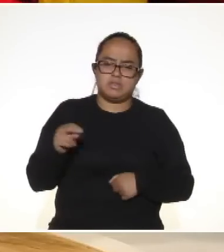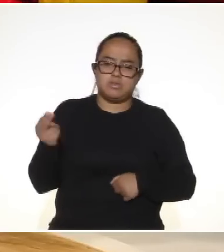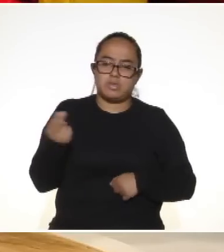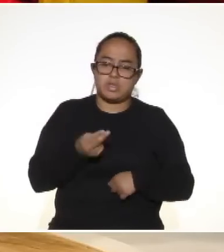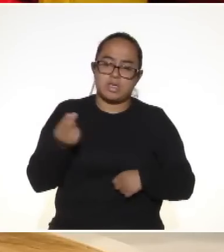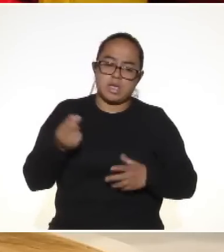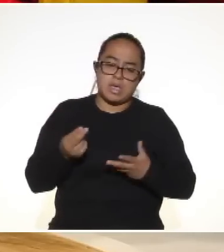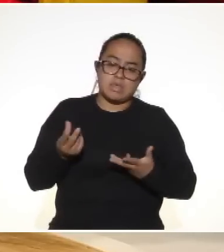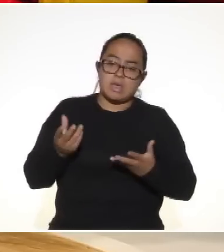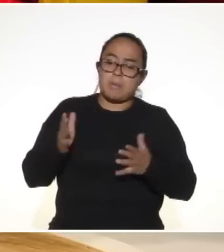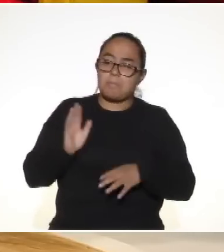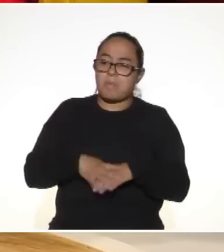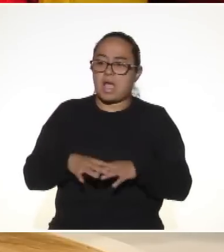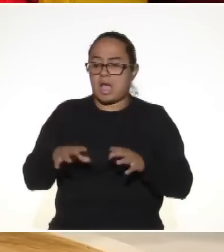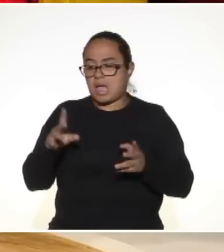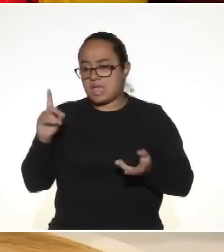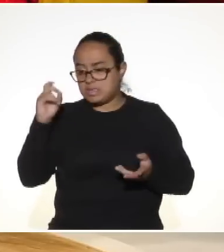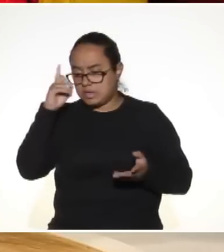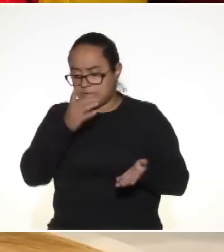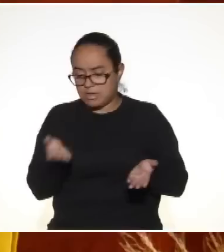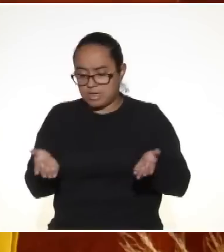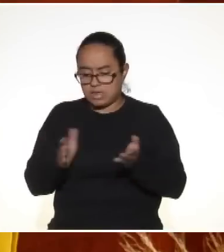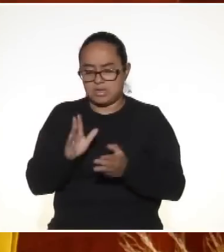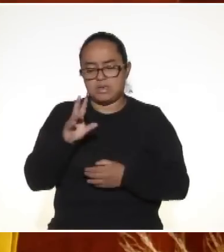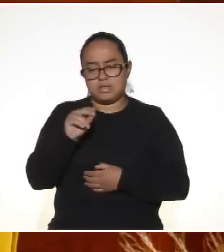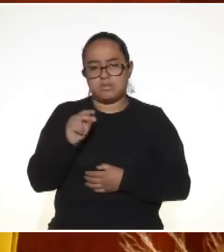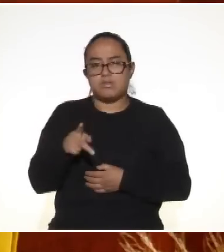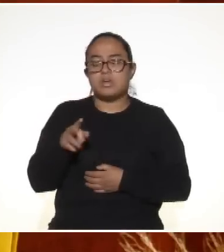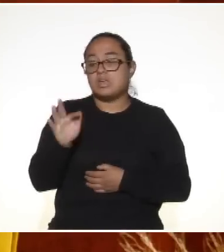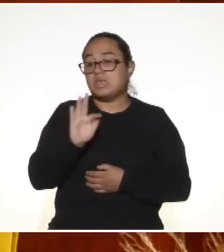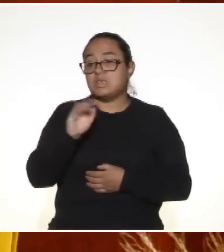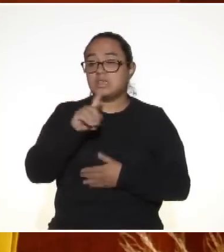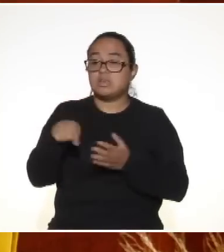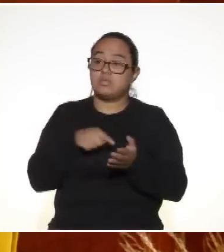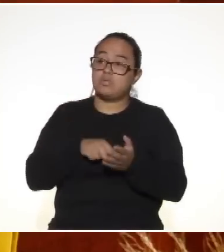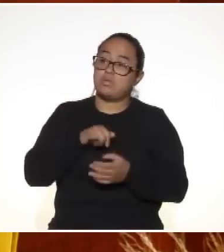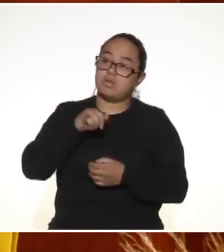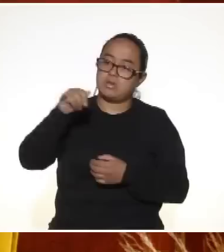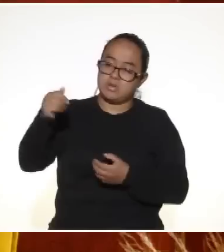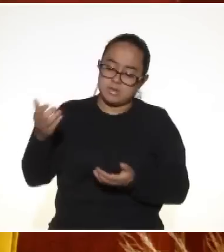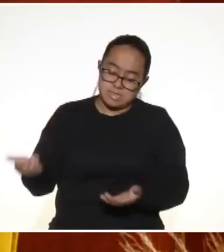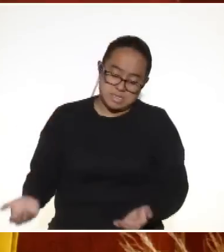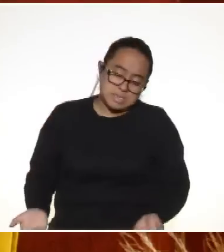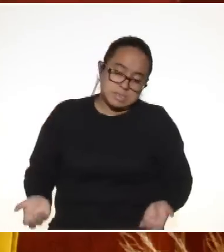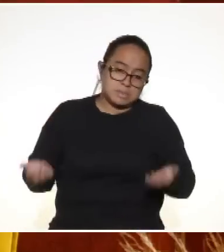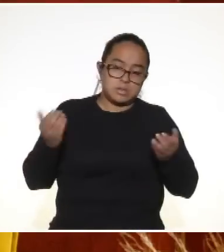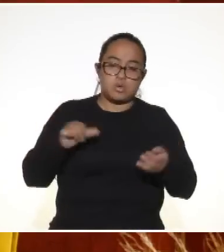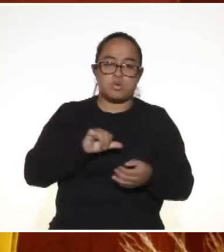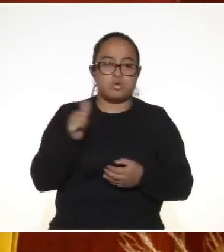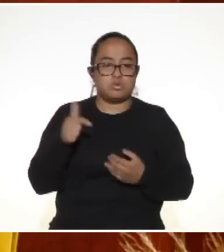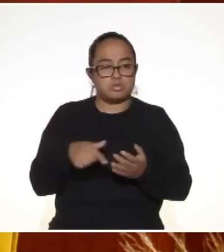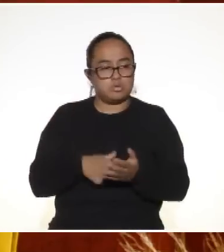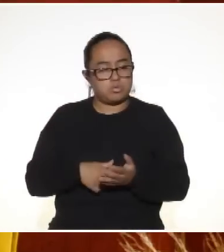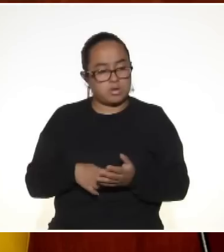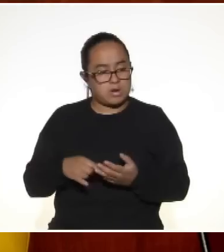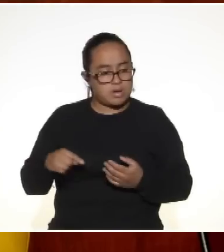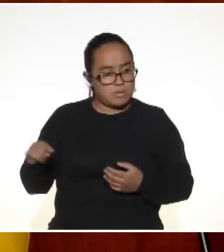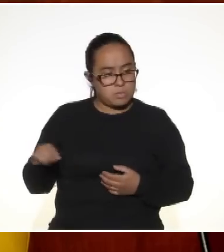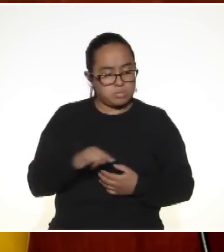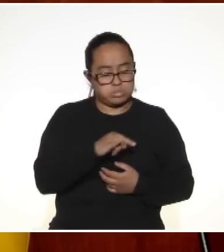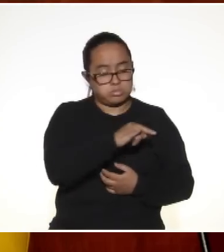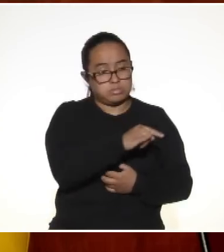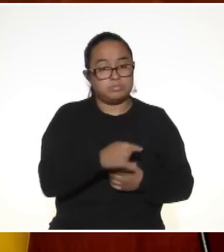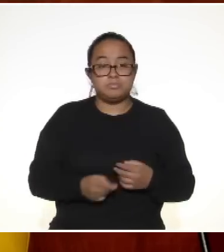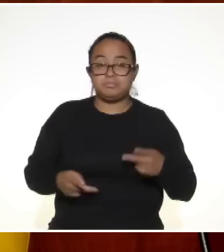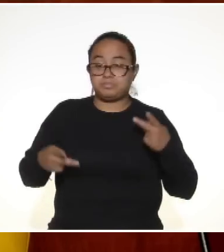equipos complejísimos y sí, si estamos en un lugar remoto, lo vamos a cargar, lo vamos a llevar a otro lado. Una